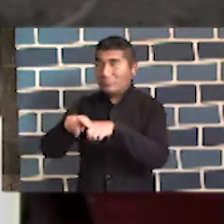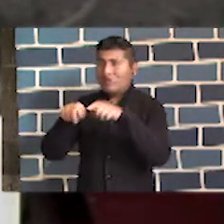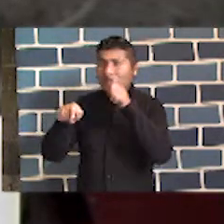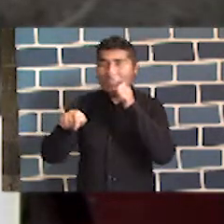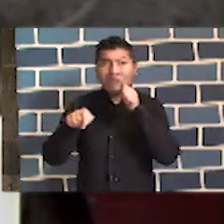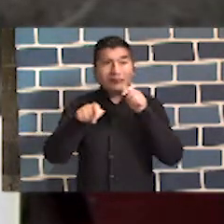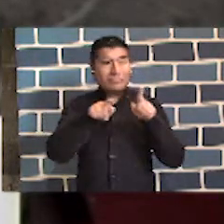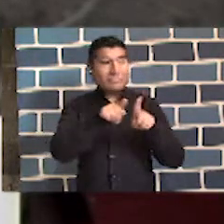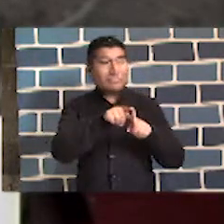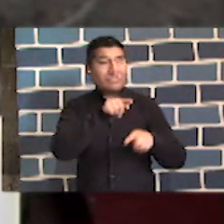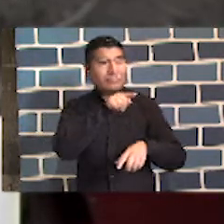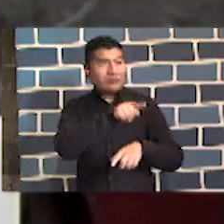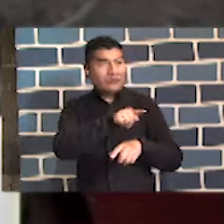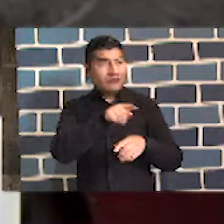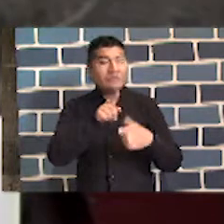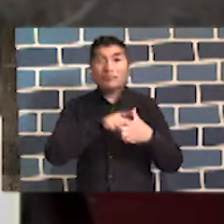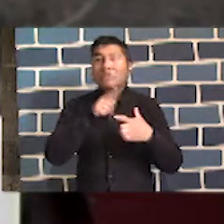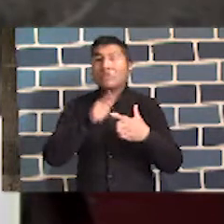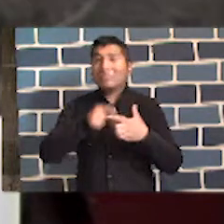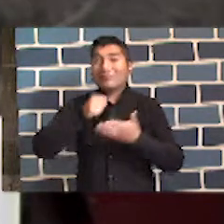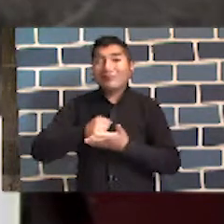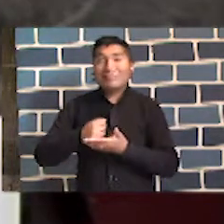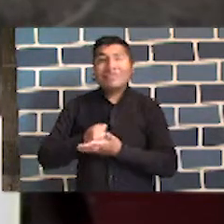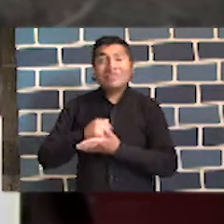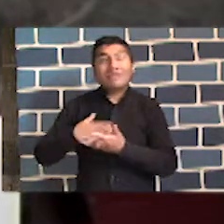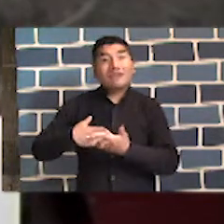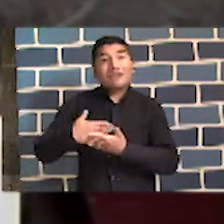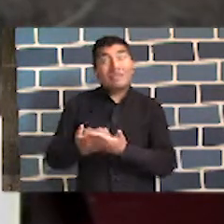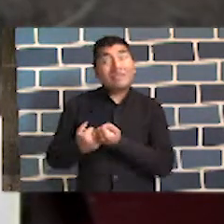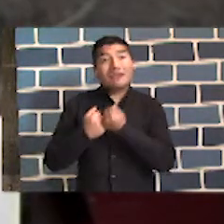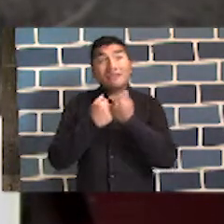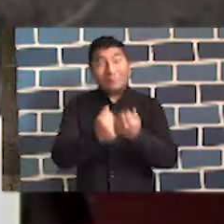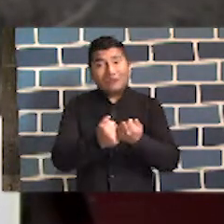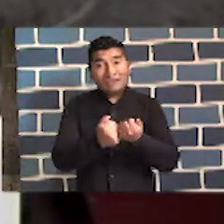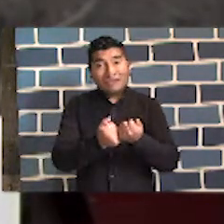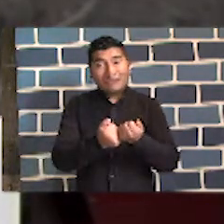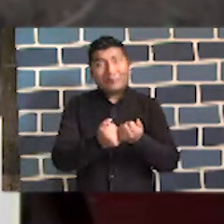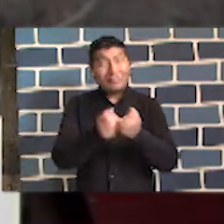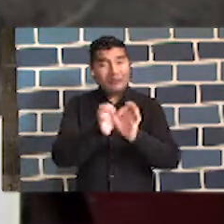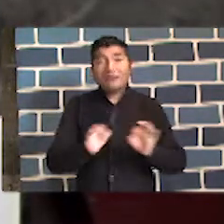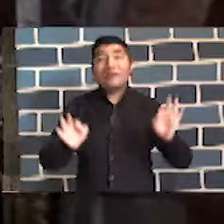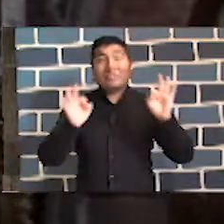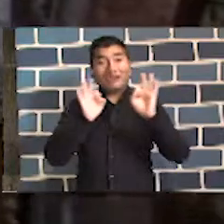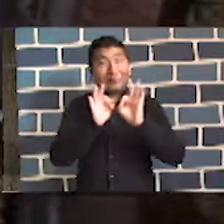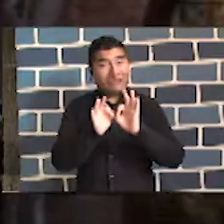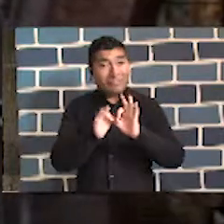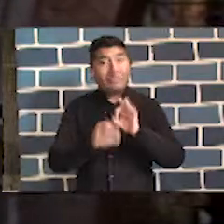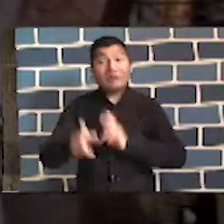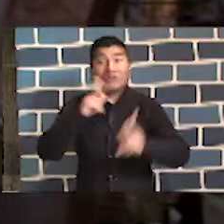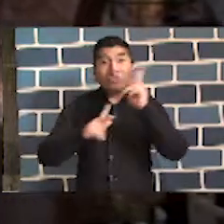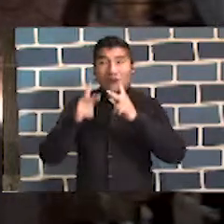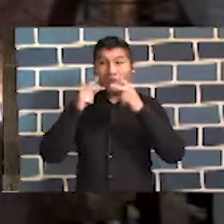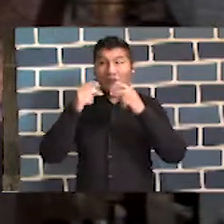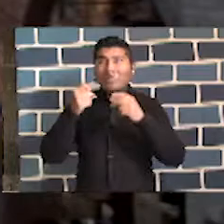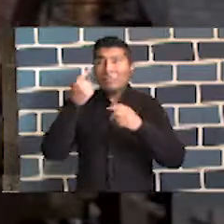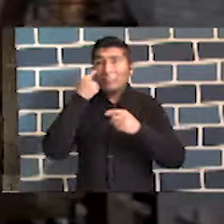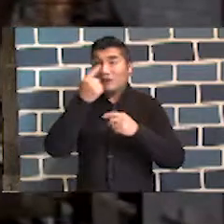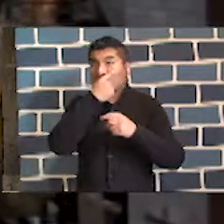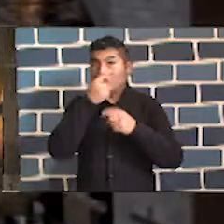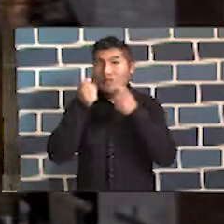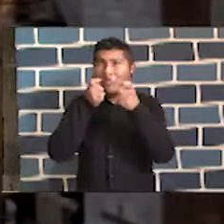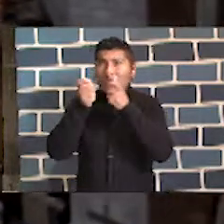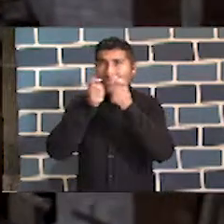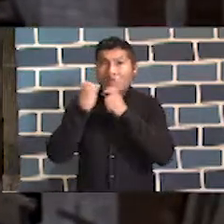hermana. Entonces la solidaridad será su carta de presentación. Quien está vigilante es